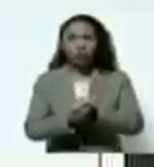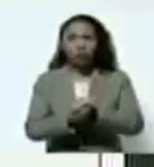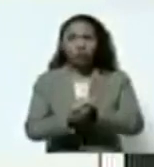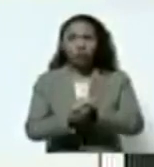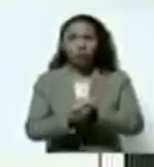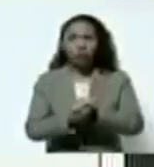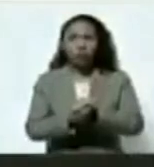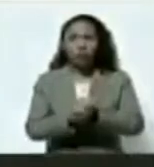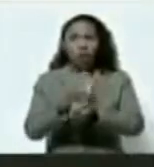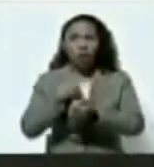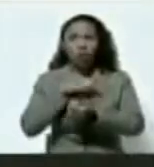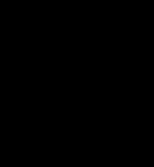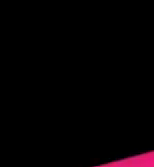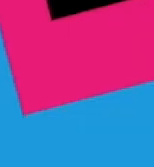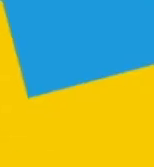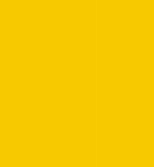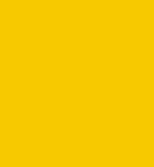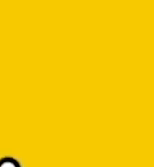A nosotros todo nos llega.